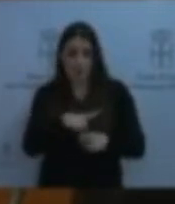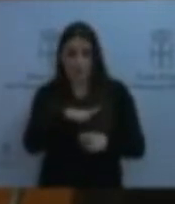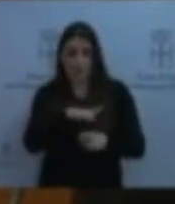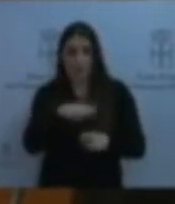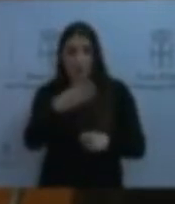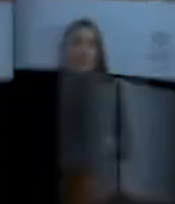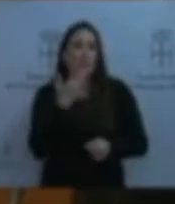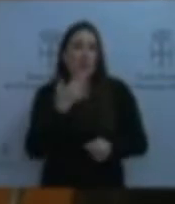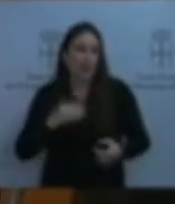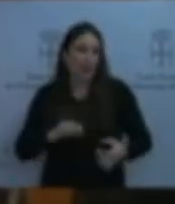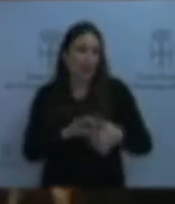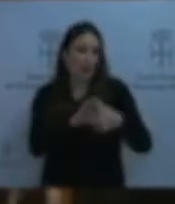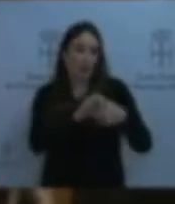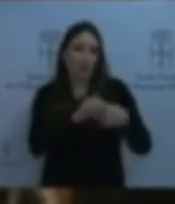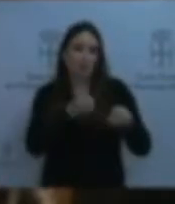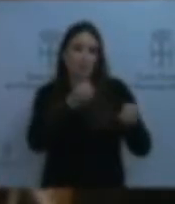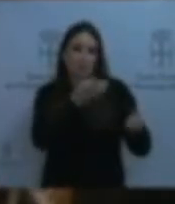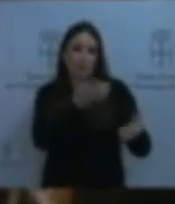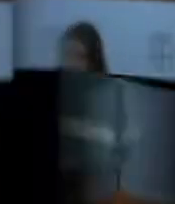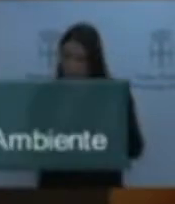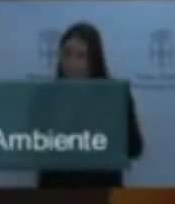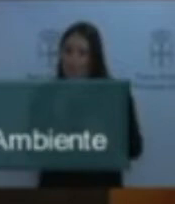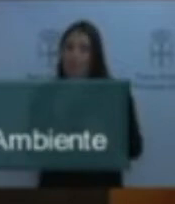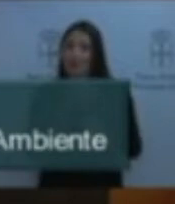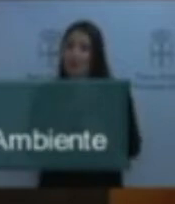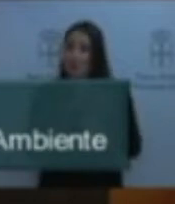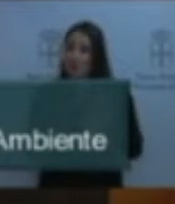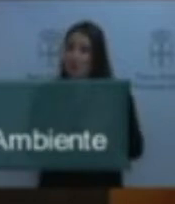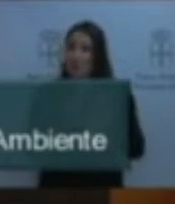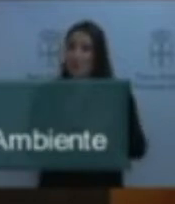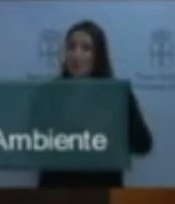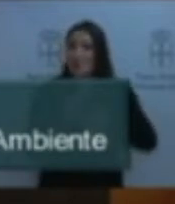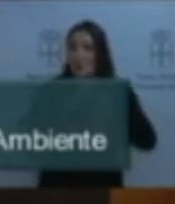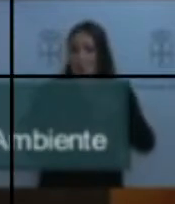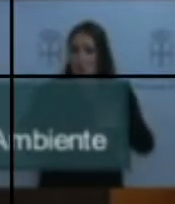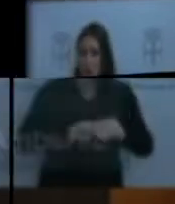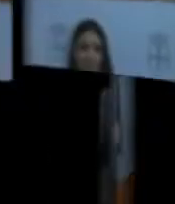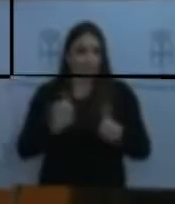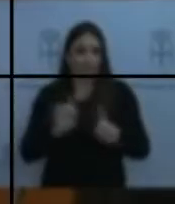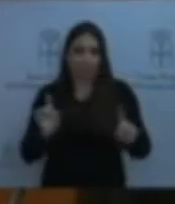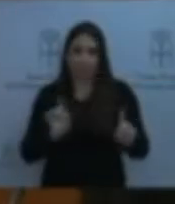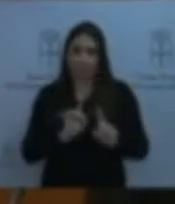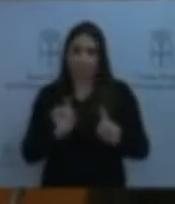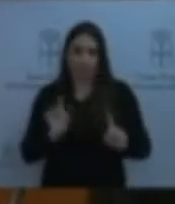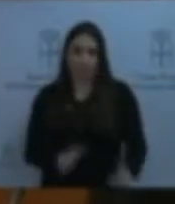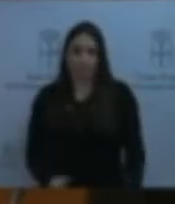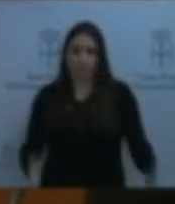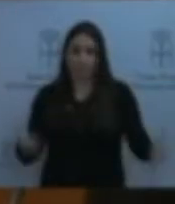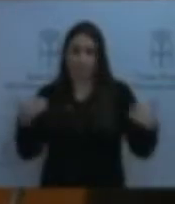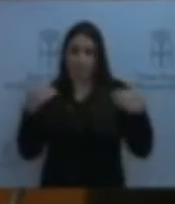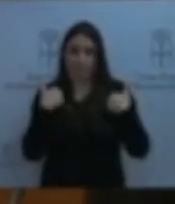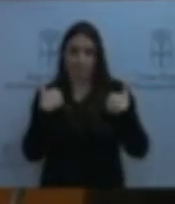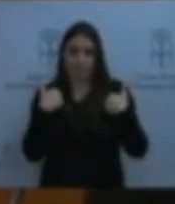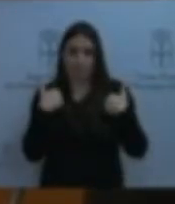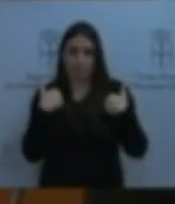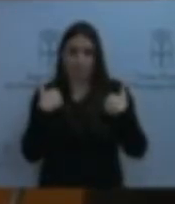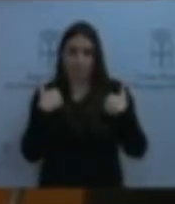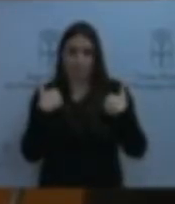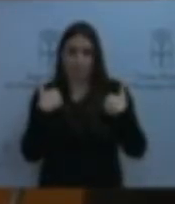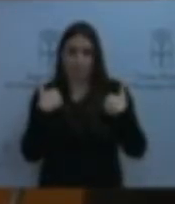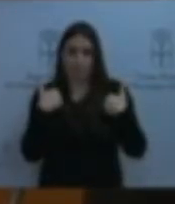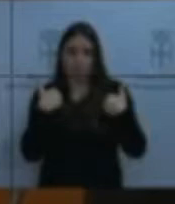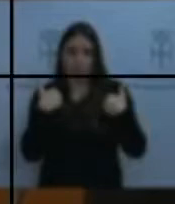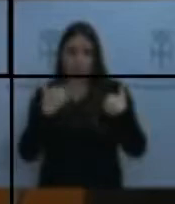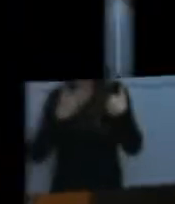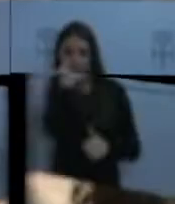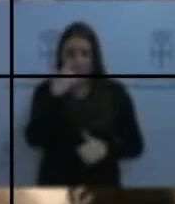baterías en Avilés, porque le voy a decir una cosa, de modo alguno voy a estar dispuesta es asumir competencias y asumir